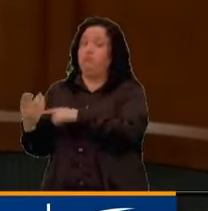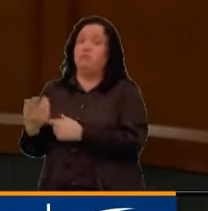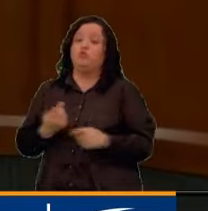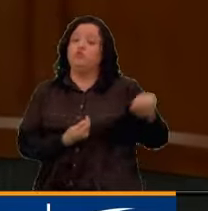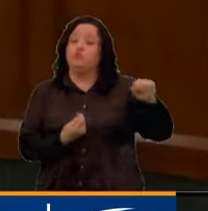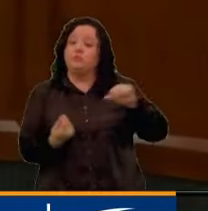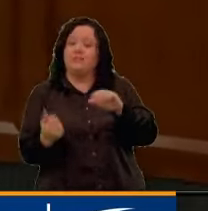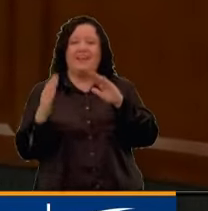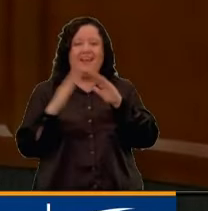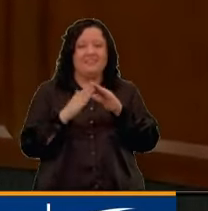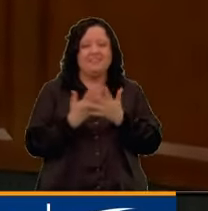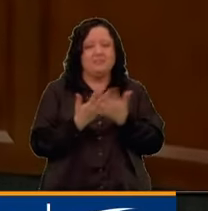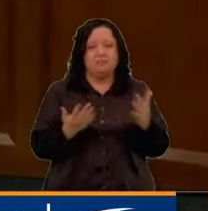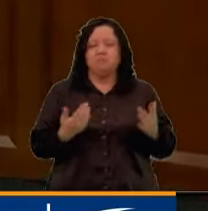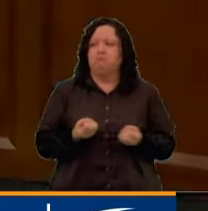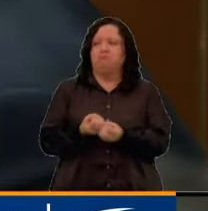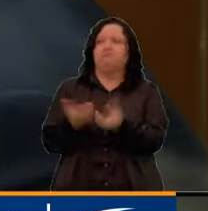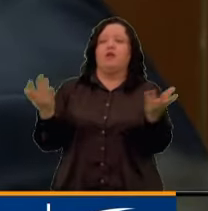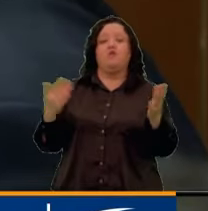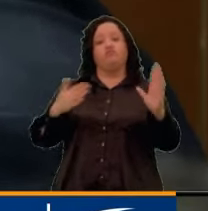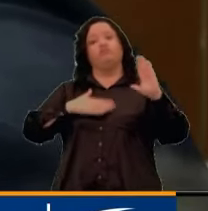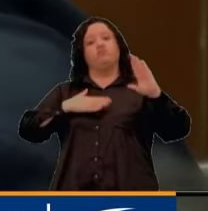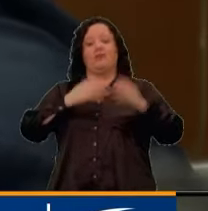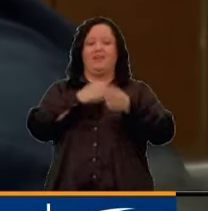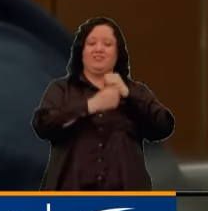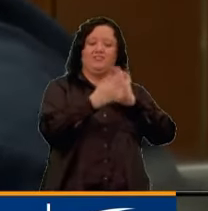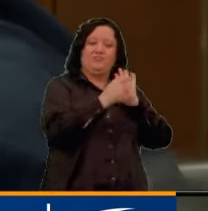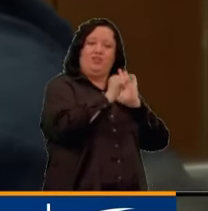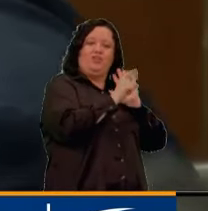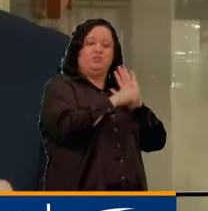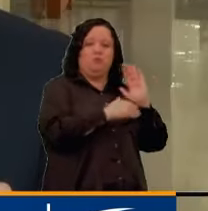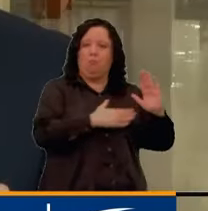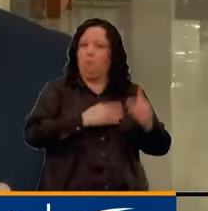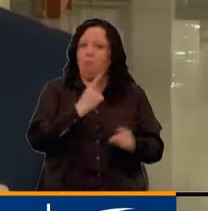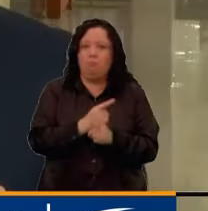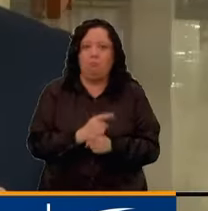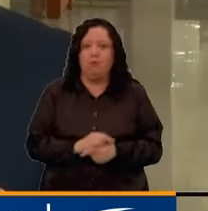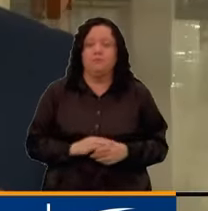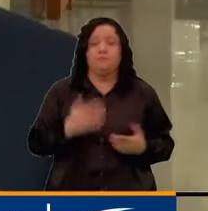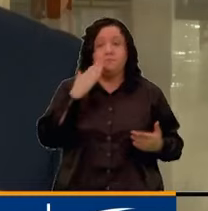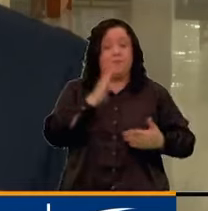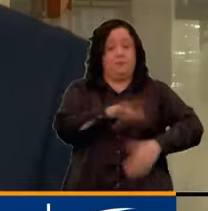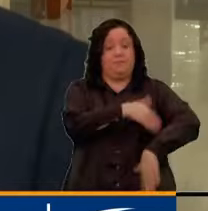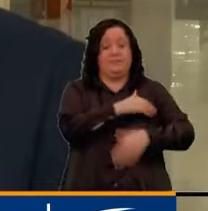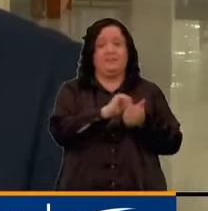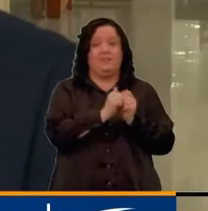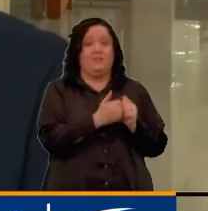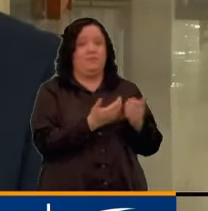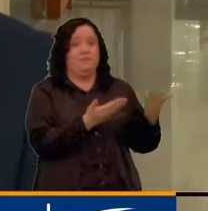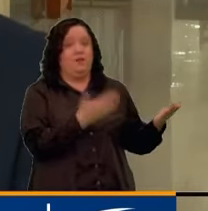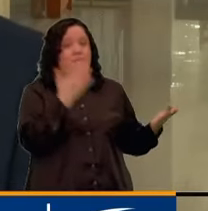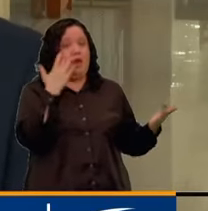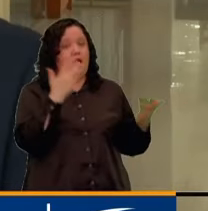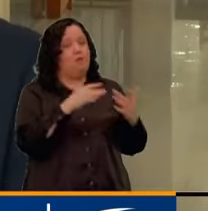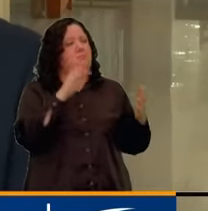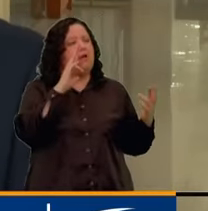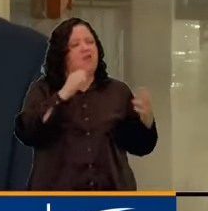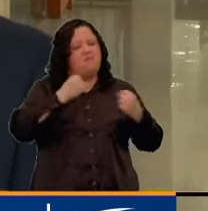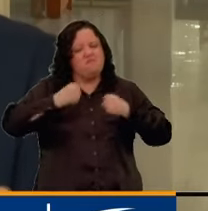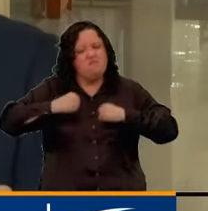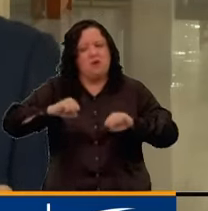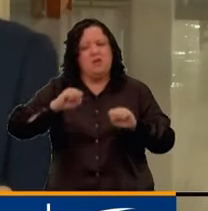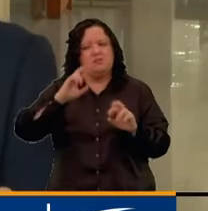de vivienda y esas promesas que se hicieron en el 2011. Vemos como desde el Ministerio del Deporte se le desconoce el esfuerzo,